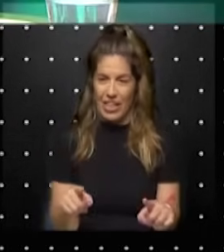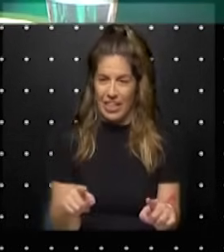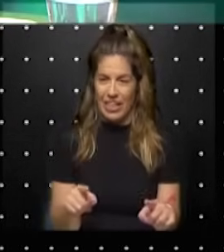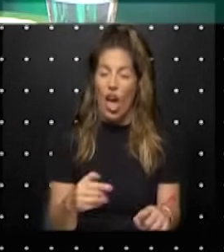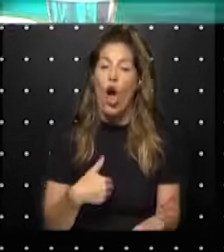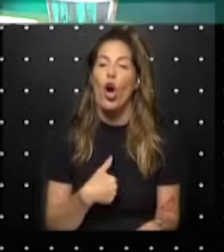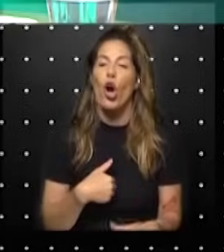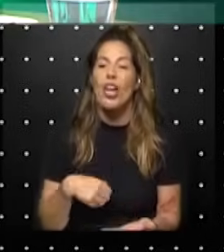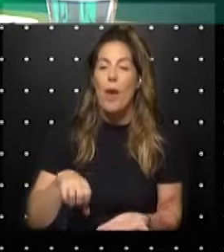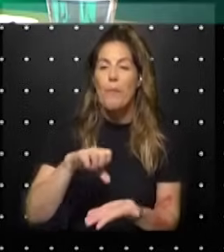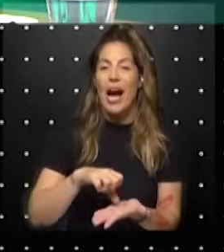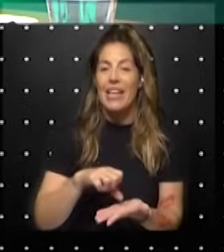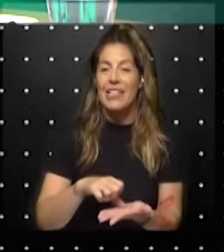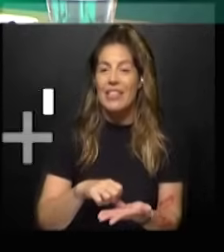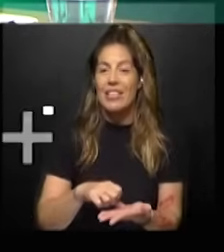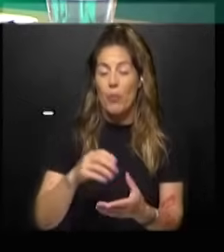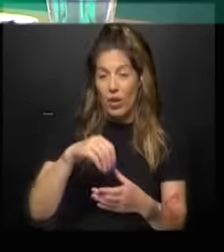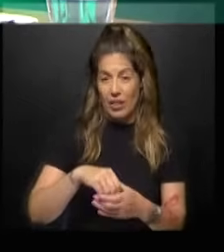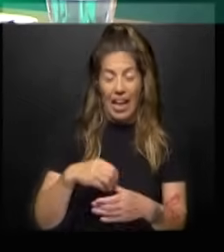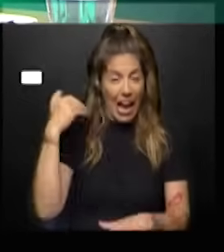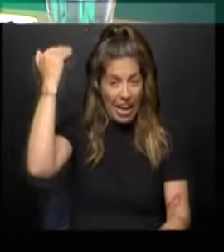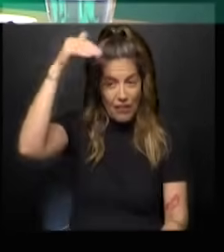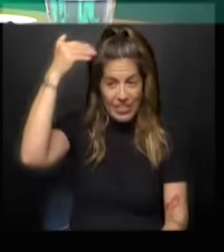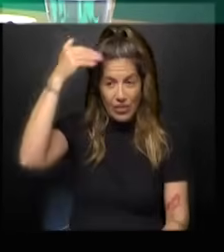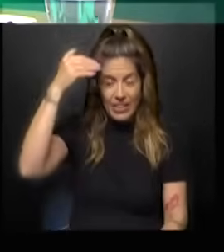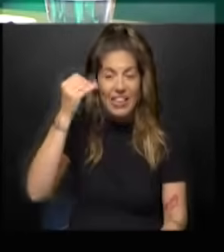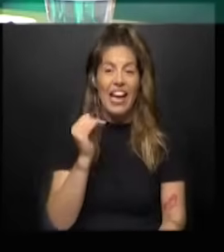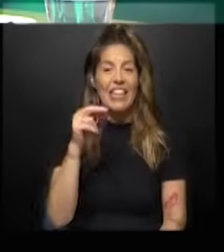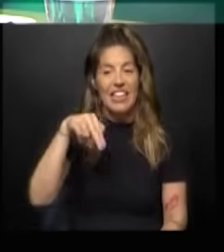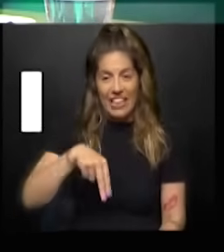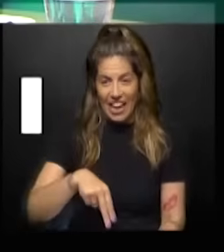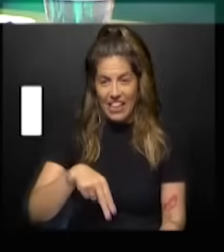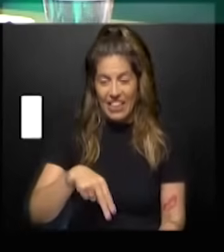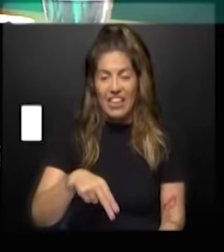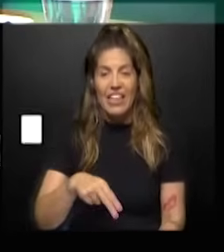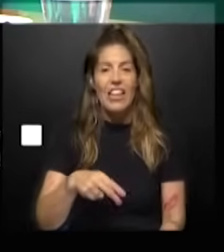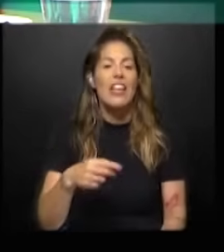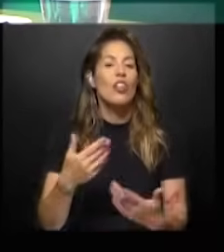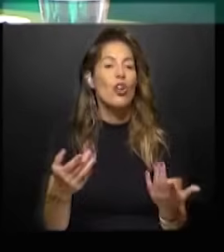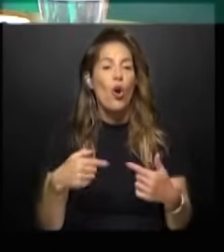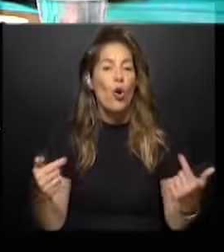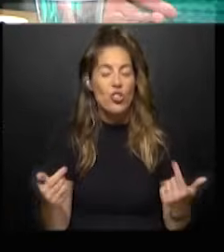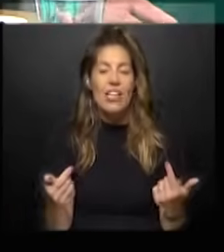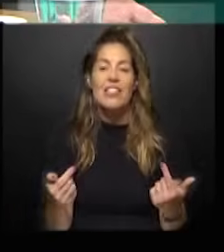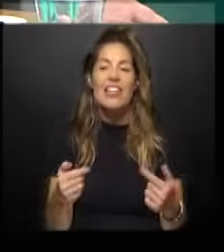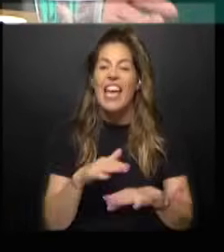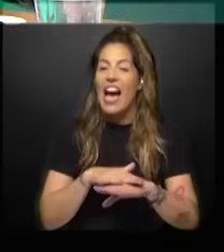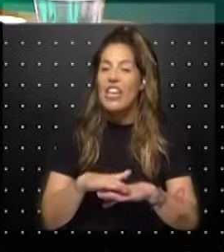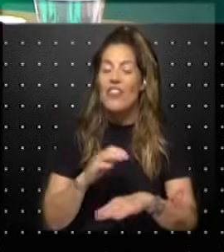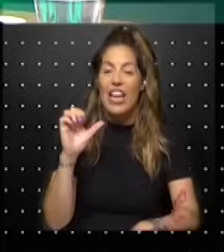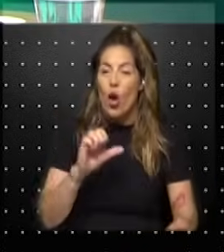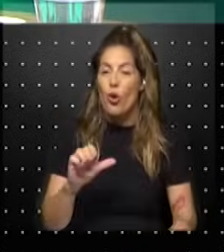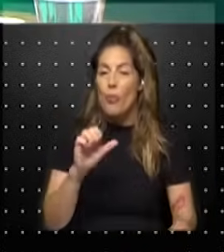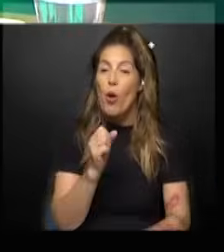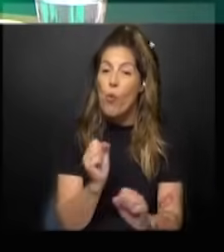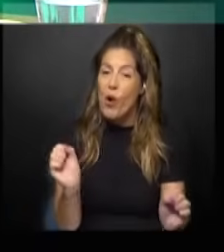roles de países que tienen mucho que ver, Arabia Saudita, Irán, tendencias que, bueno, también a nivel europeo, que